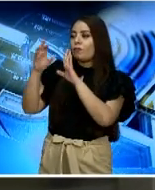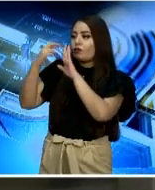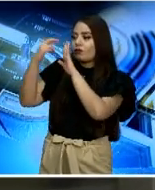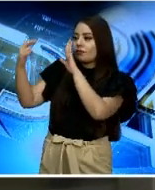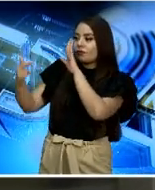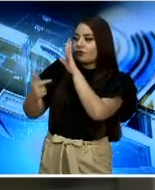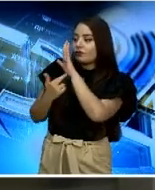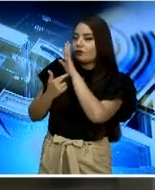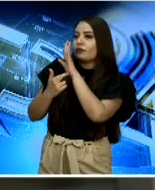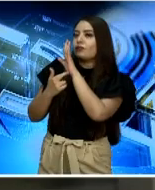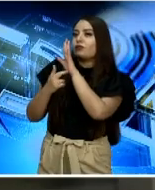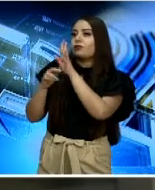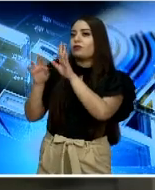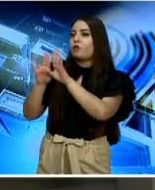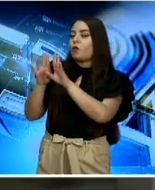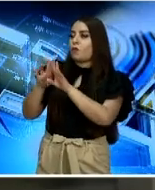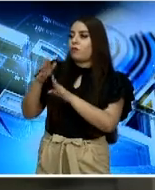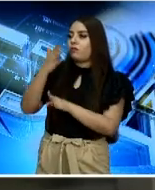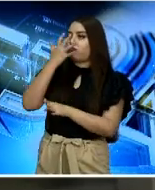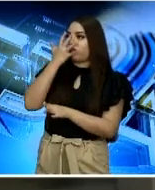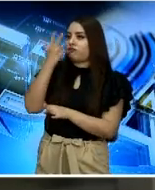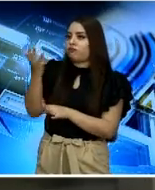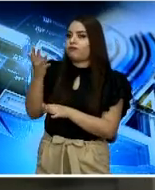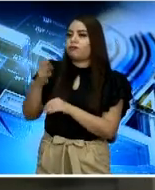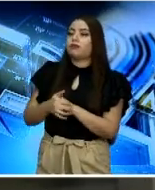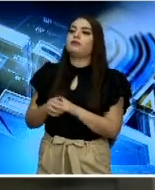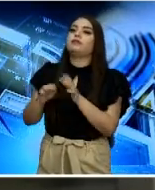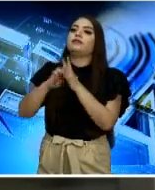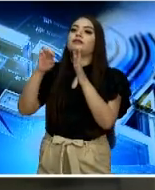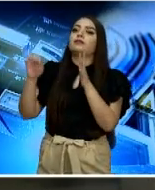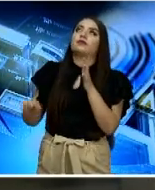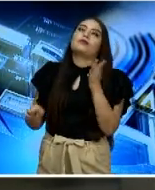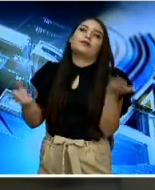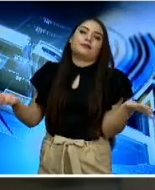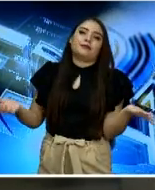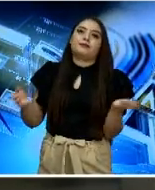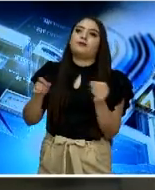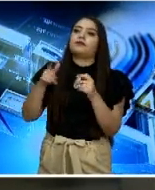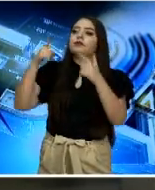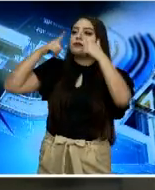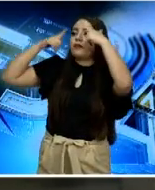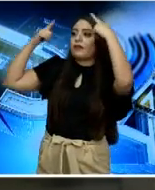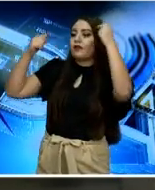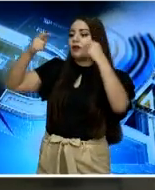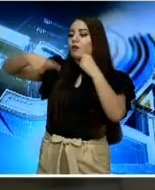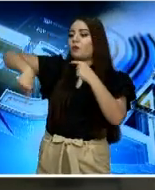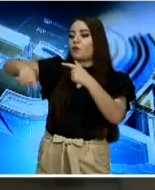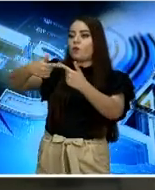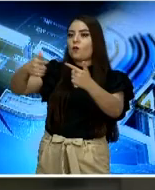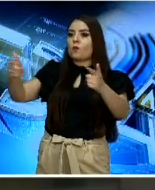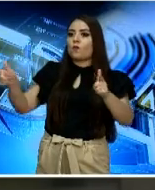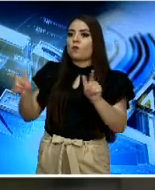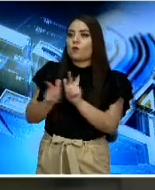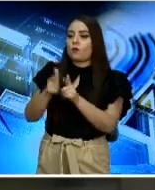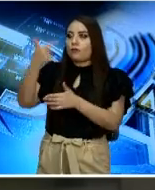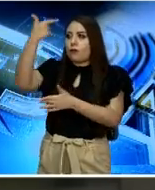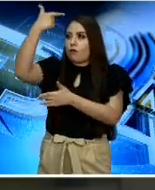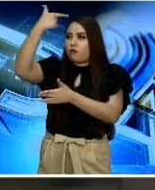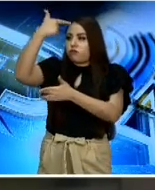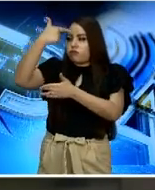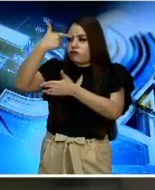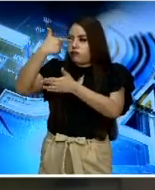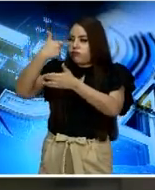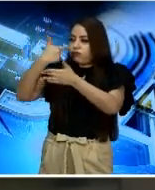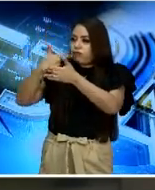como tienen que ser. Es decir, si se va a graduar un grupo, vamos a asegurarnos que lo reciba Valeria y el resto